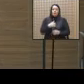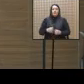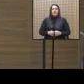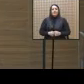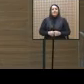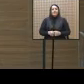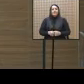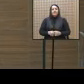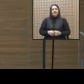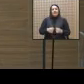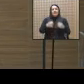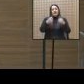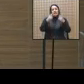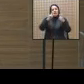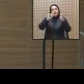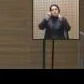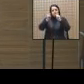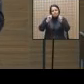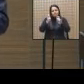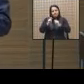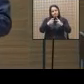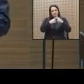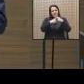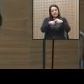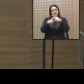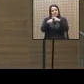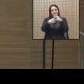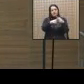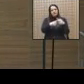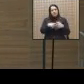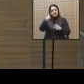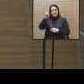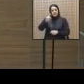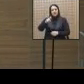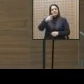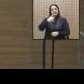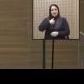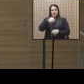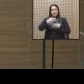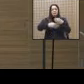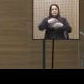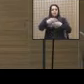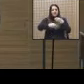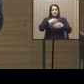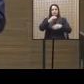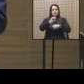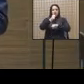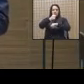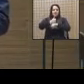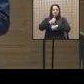las enmiendas que se tienen que tener en el proceso de formación de la ley.